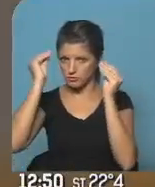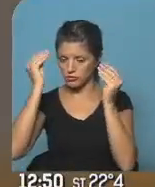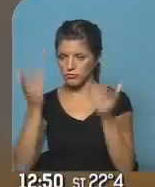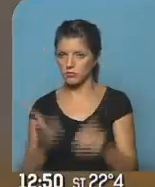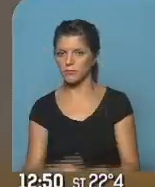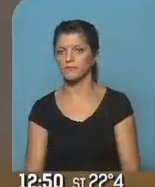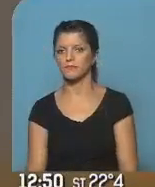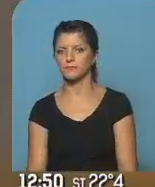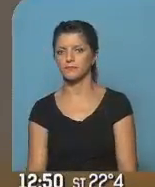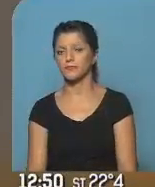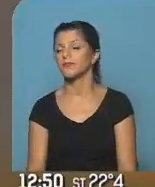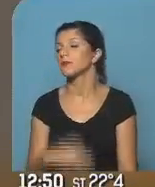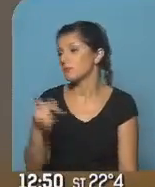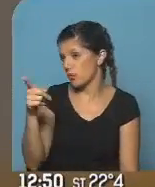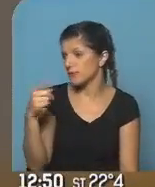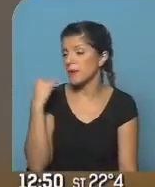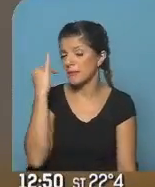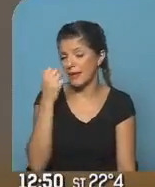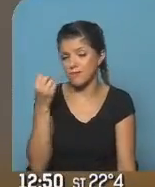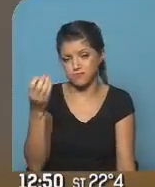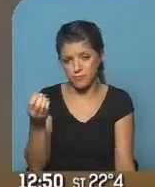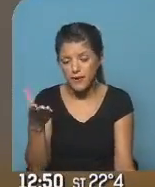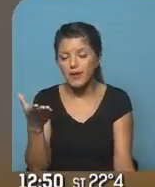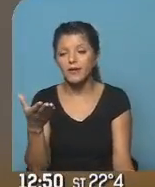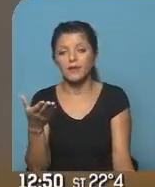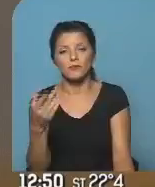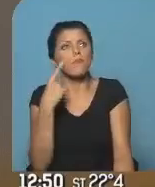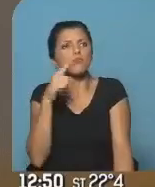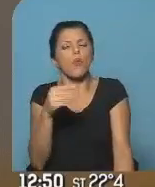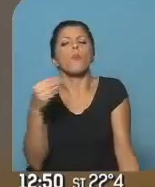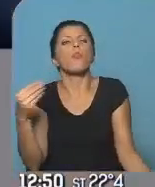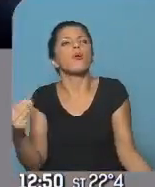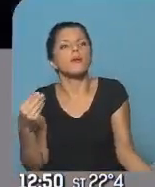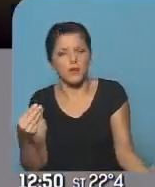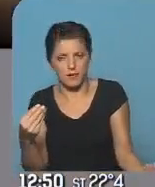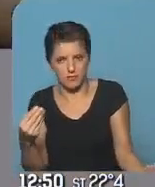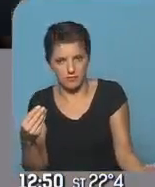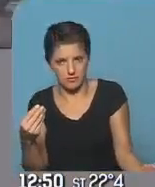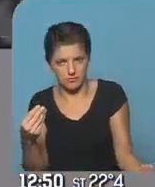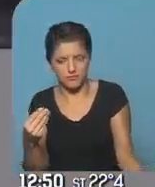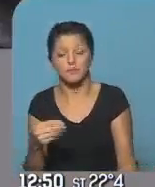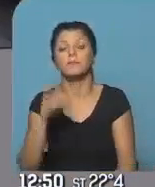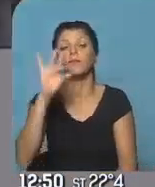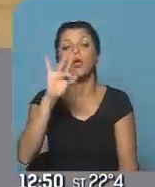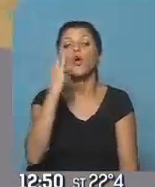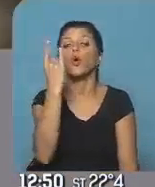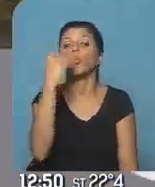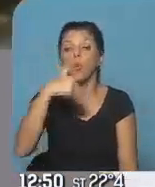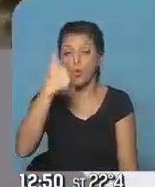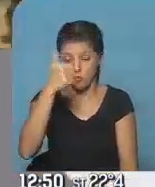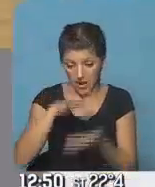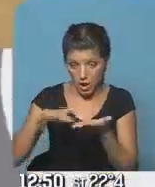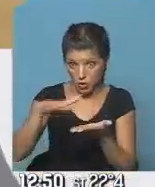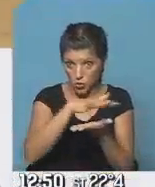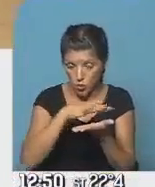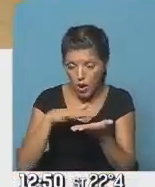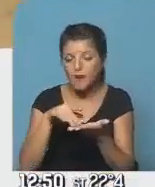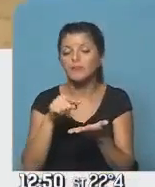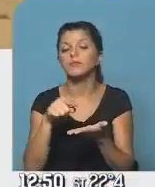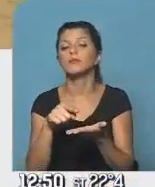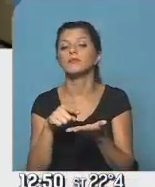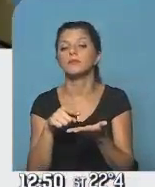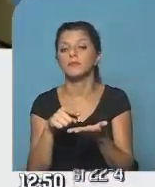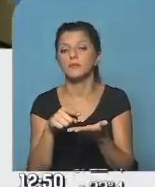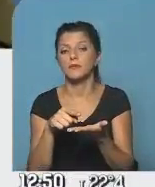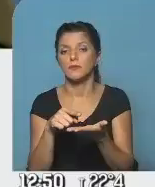desconoce cuáles serían, como vos decís, las causas que podrían generar esto. Esta Duma es una región, una población de